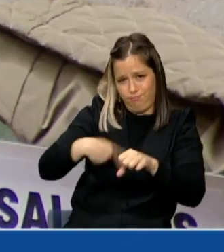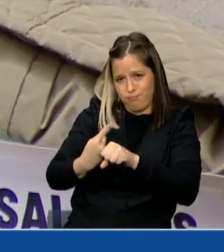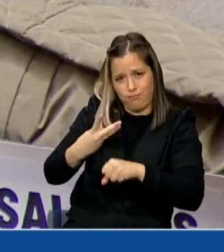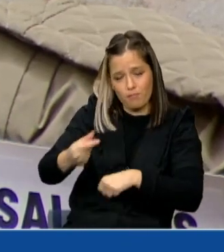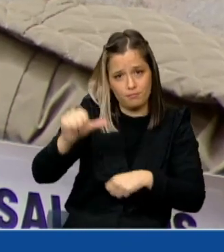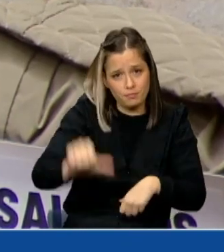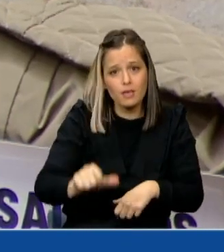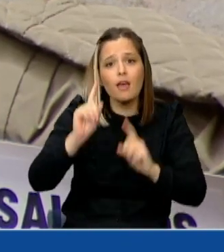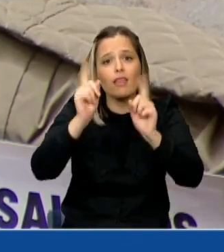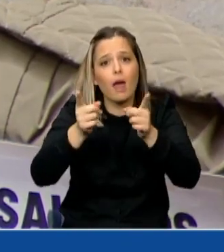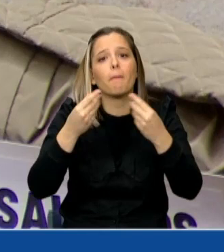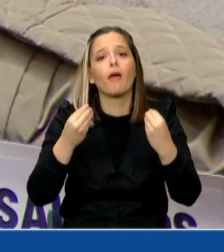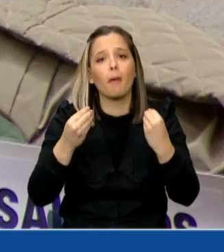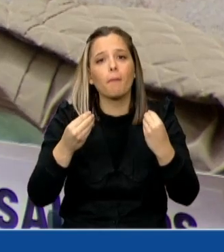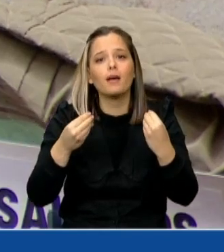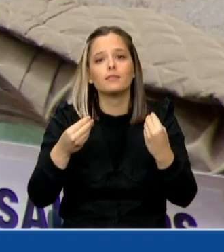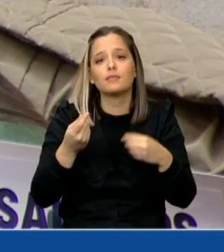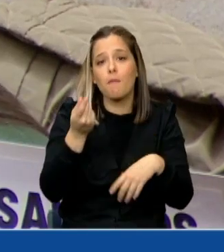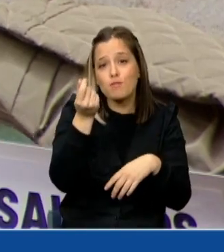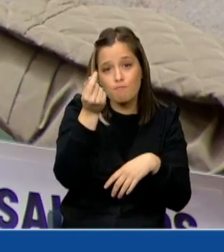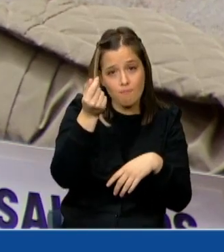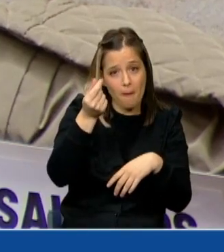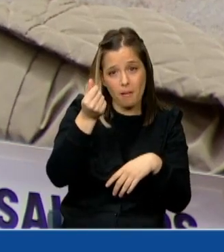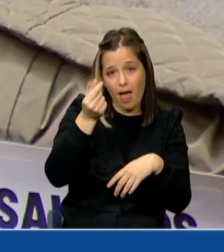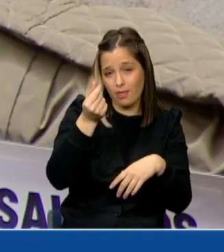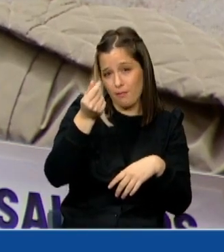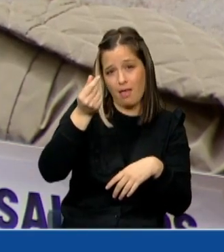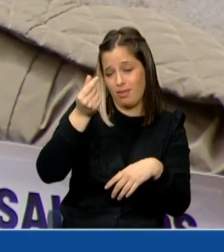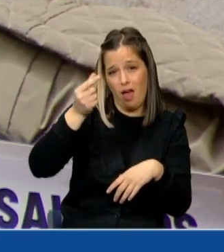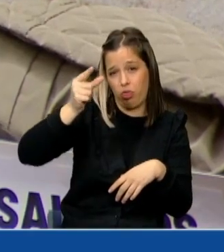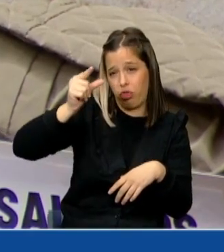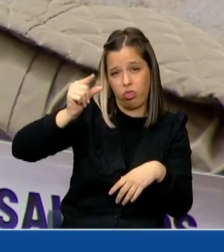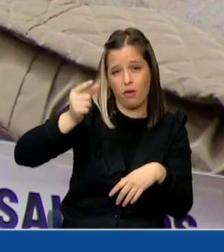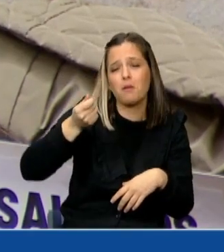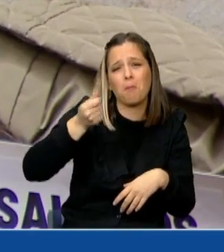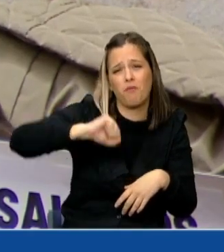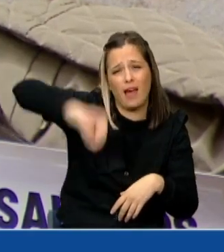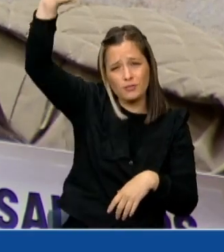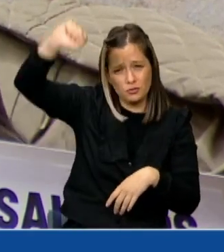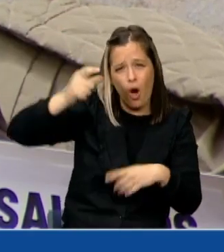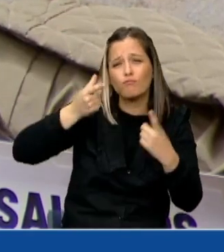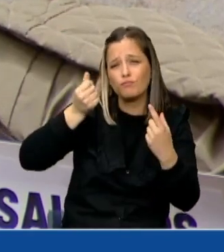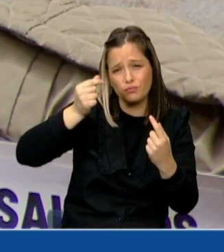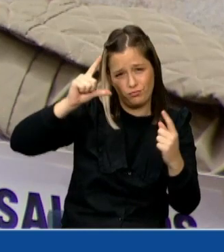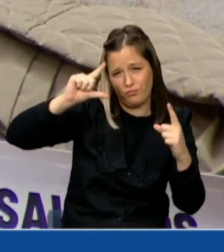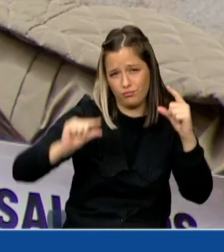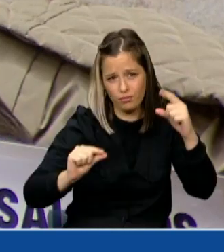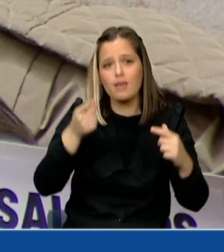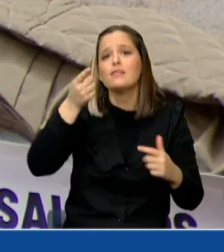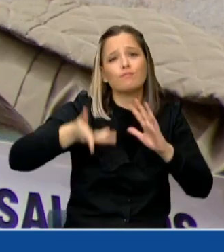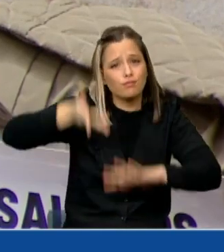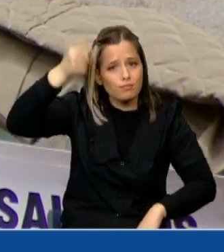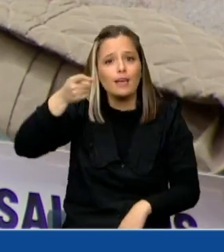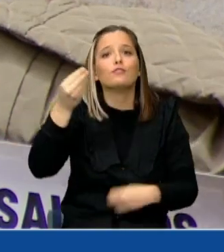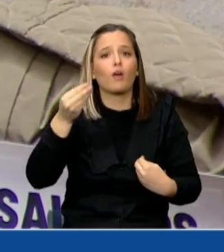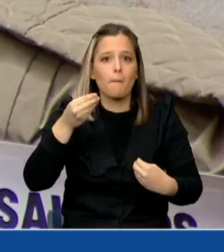sentido hay una presión a la devaluación que claramente es la misma presión del FMI, y ahora que Massa